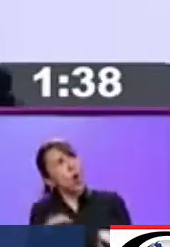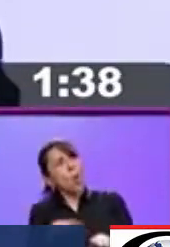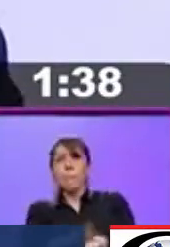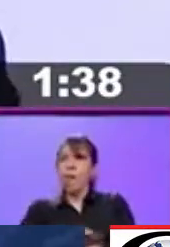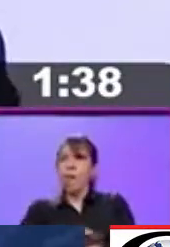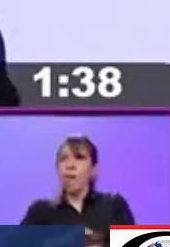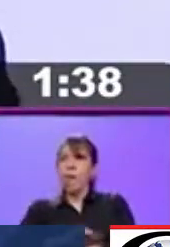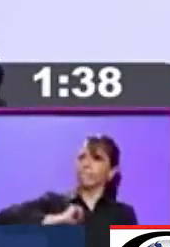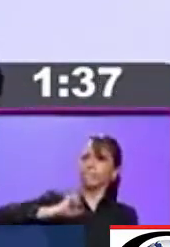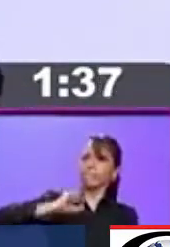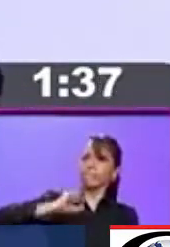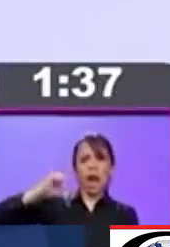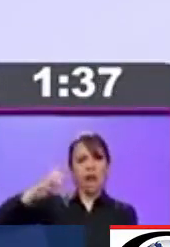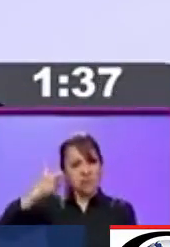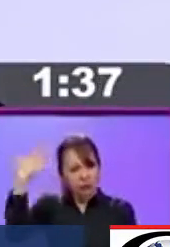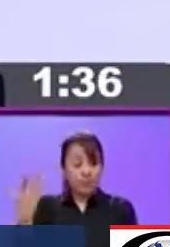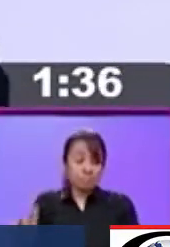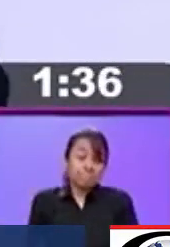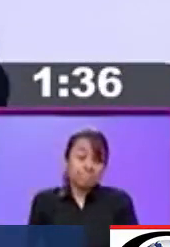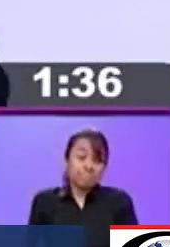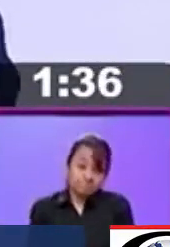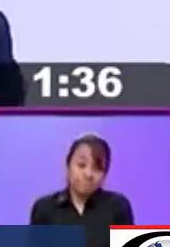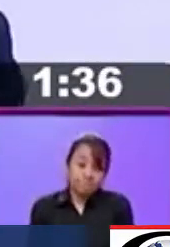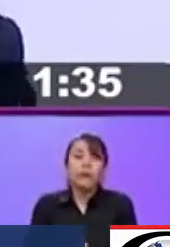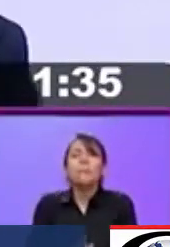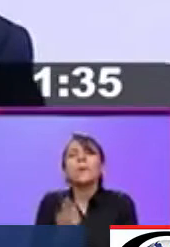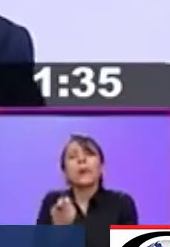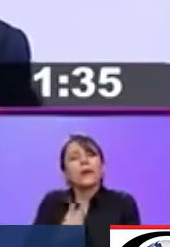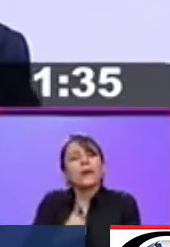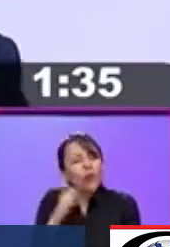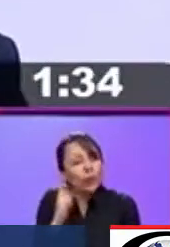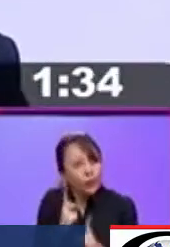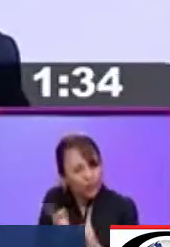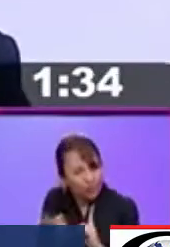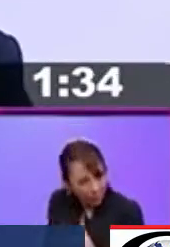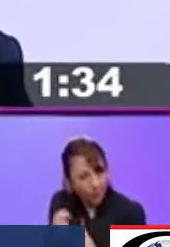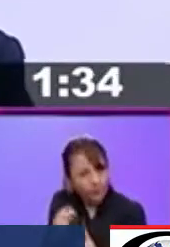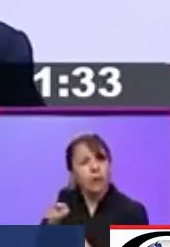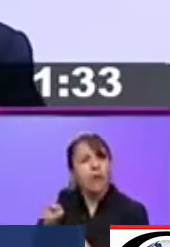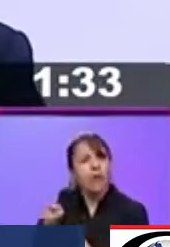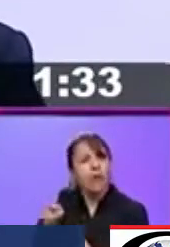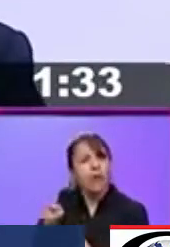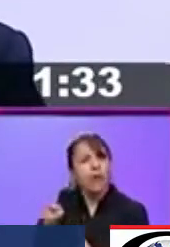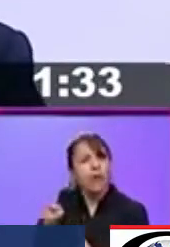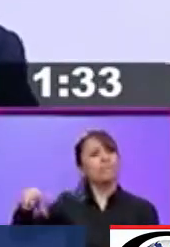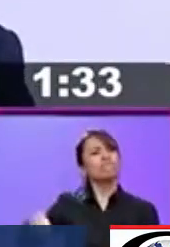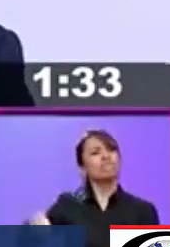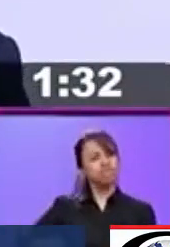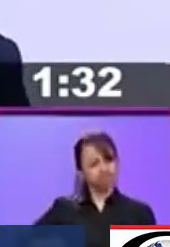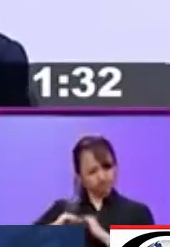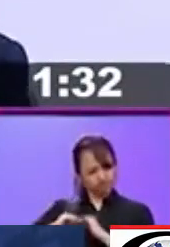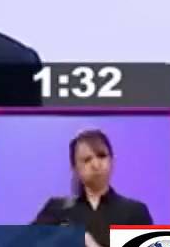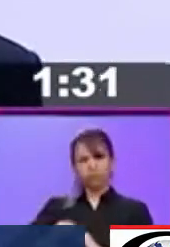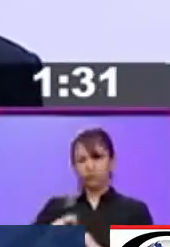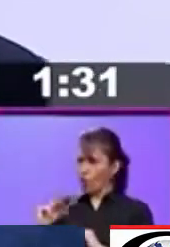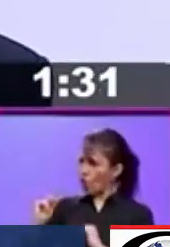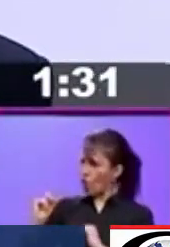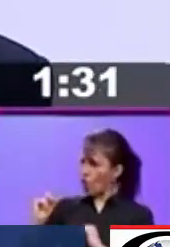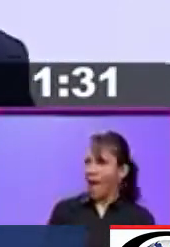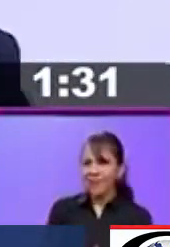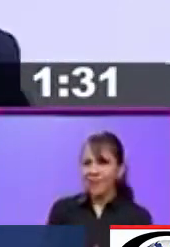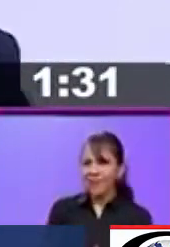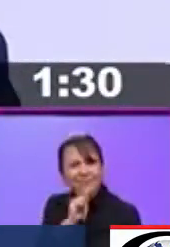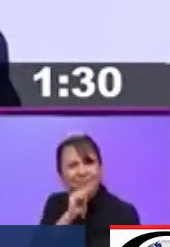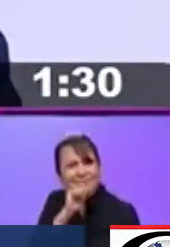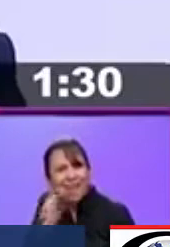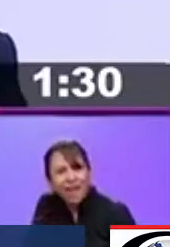partidos, ¿cuál es la diferencia con nosotros? Pues la diferencia con nosotros es que nosotros pondríamos el gobierno al servicio de la gente y ellos pondrían el gobierno al